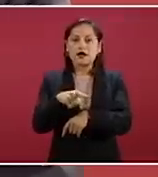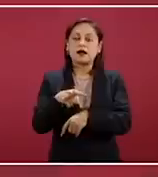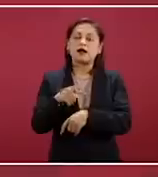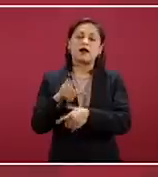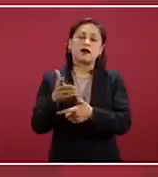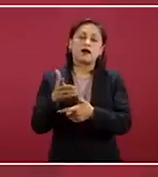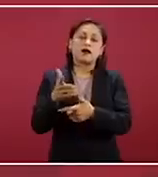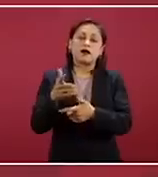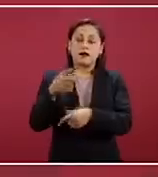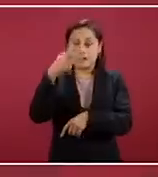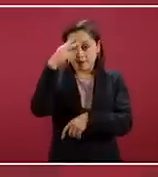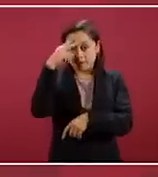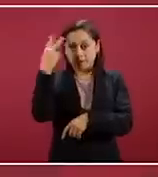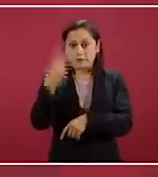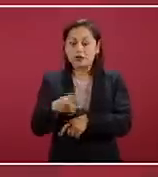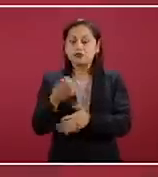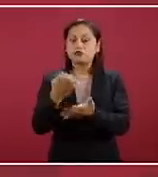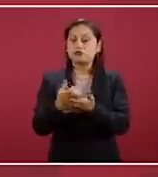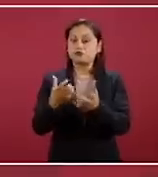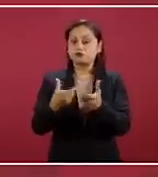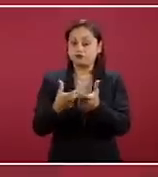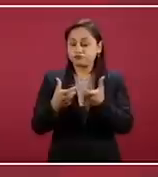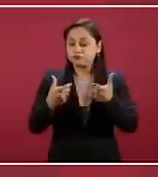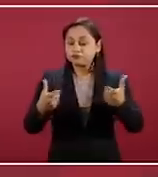incluyendo el factor